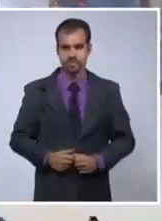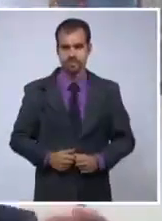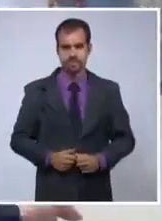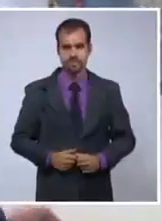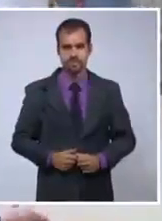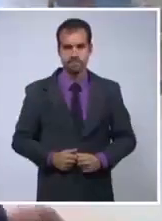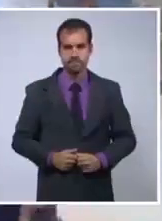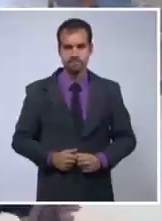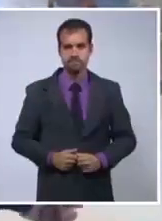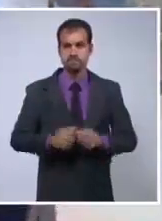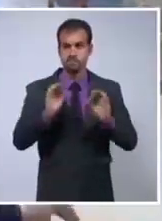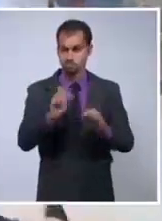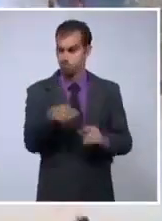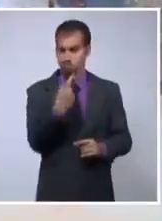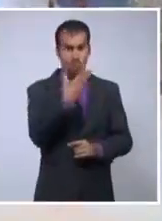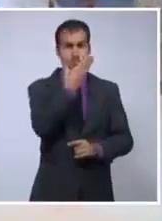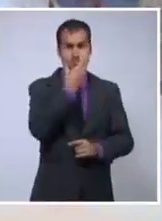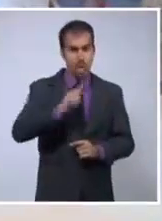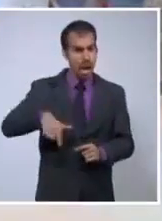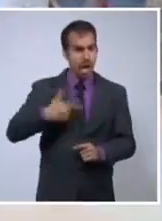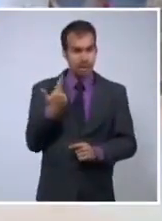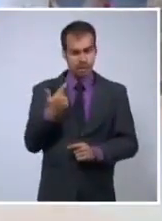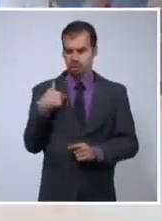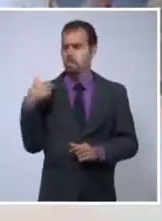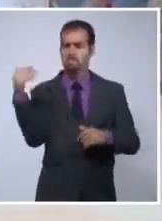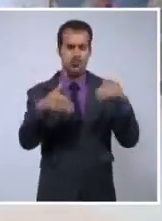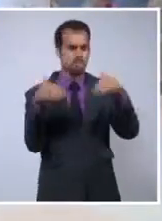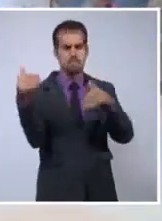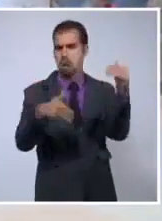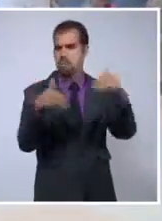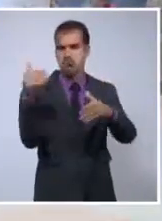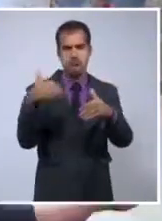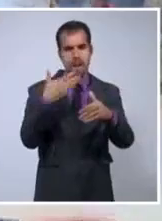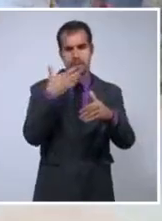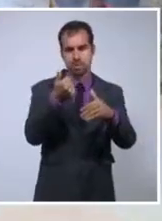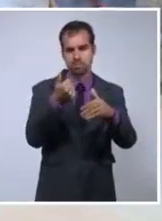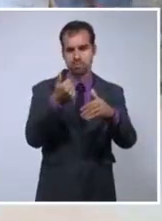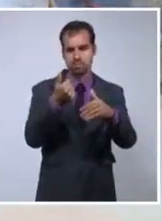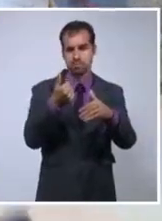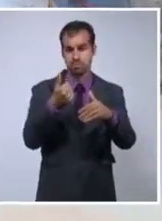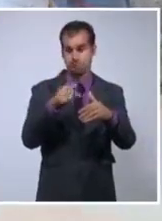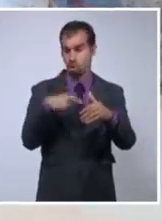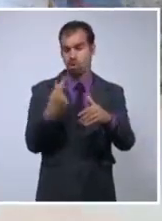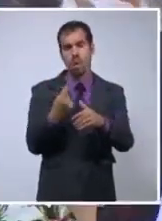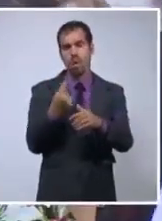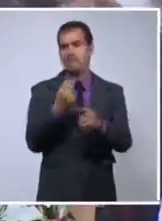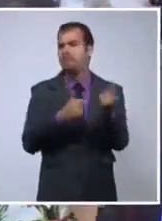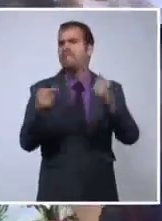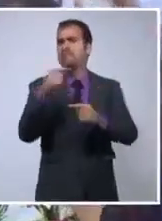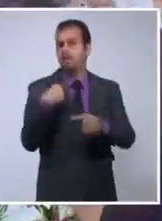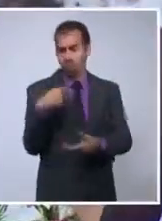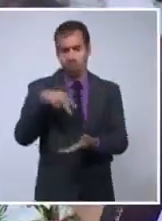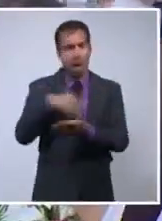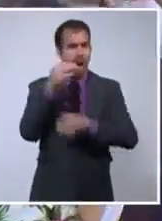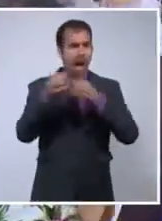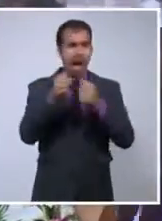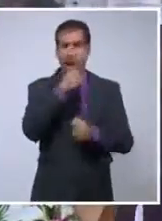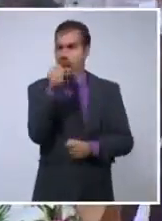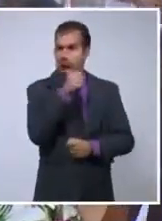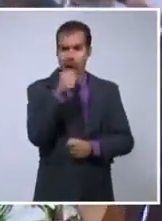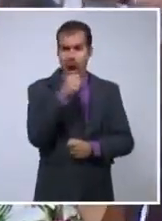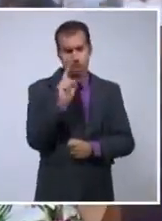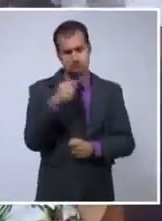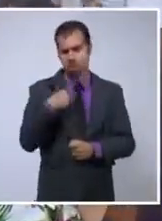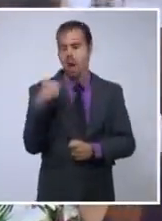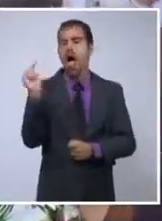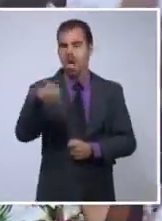avanzada de todos los artistas jóvenes que se dieron cita aquí. No grabé en el tema, pero estoy presente acá en esta conga que se